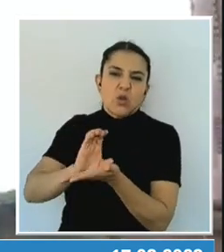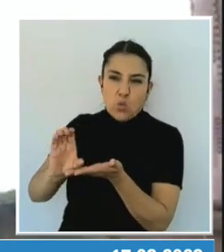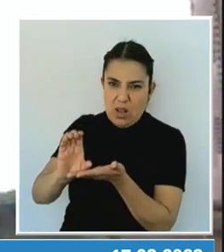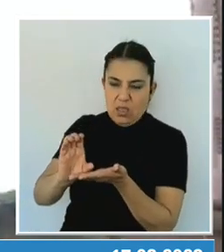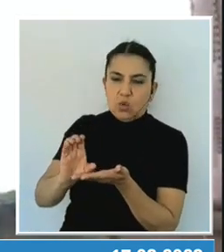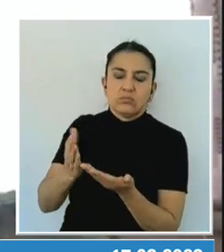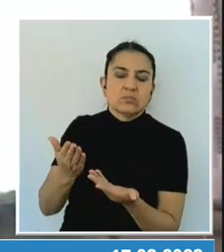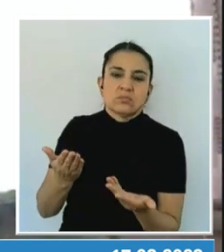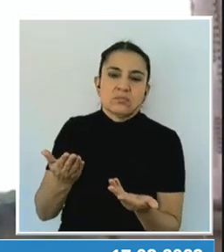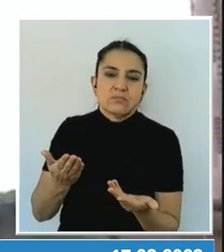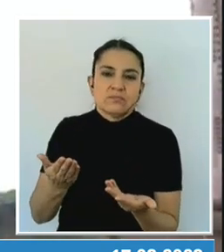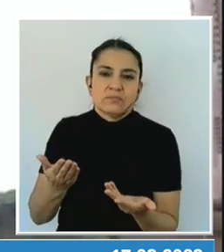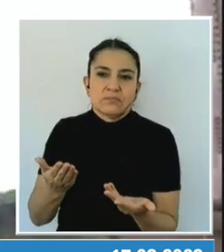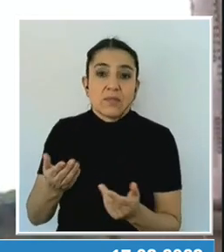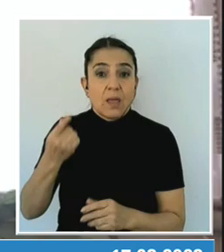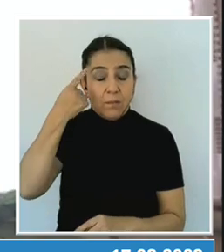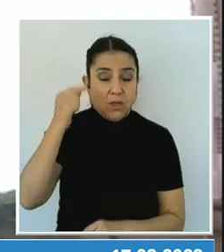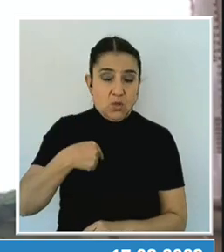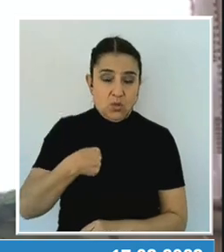ánimo de,